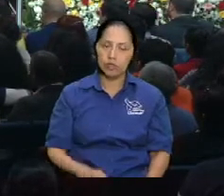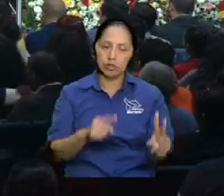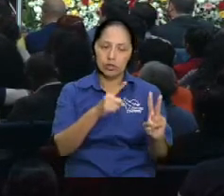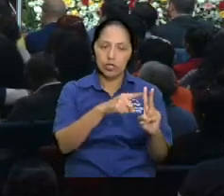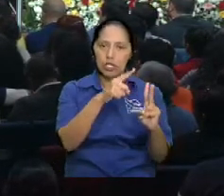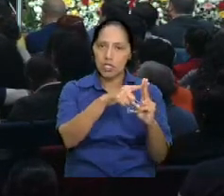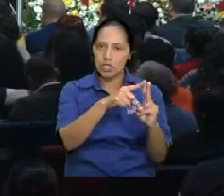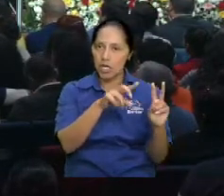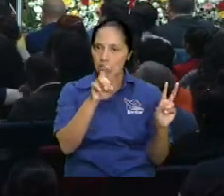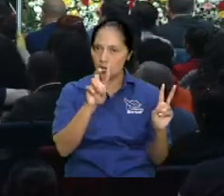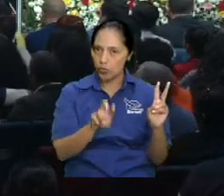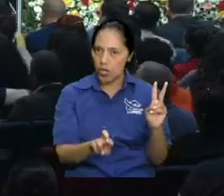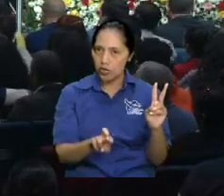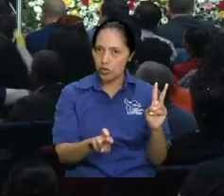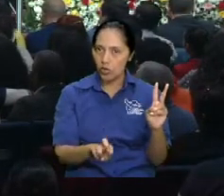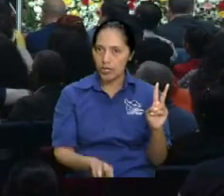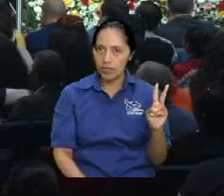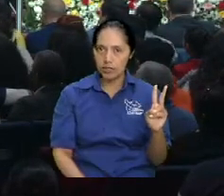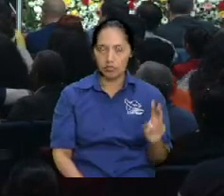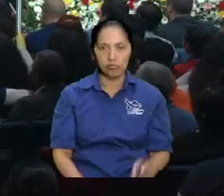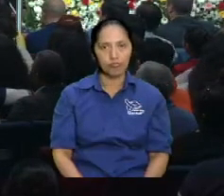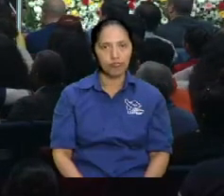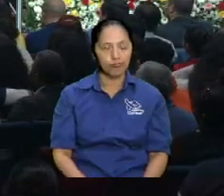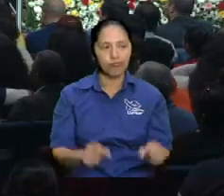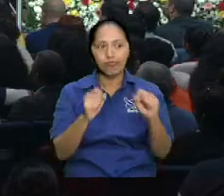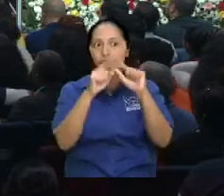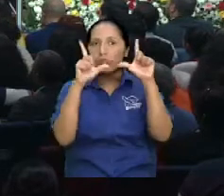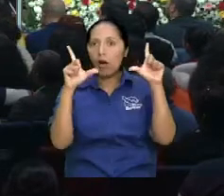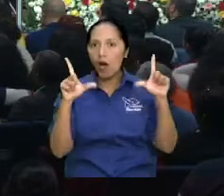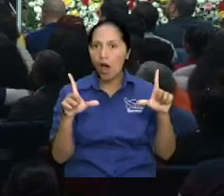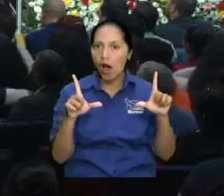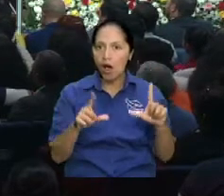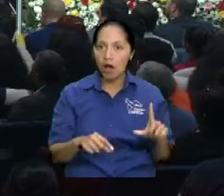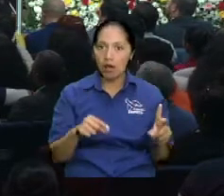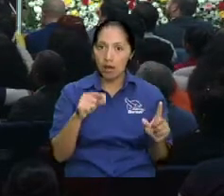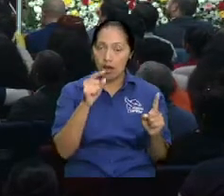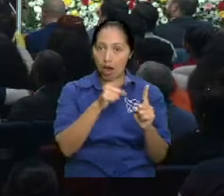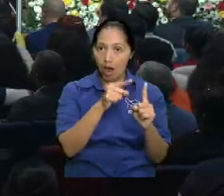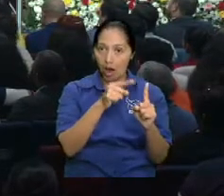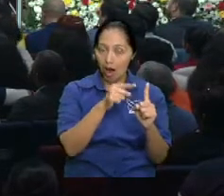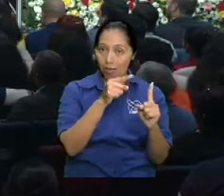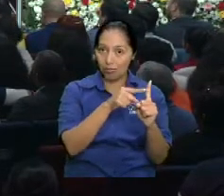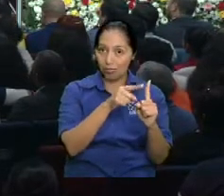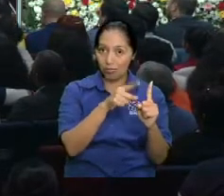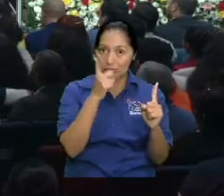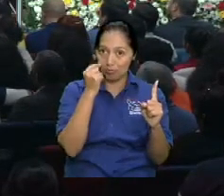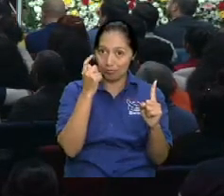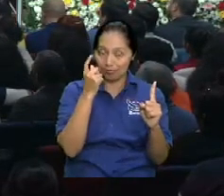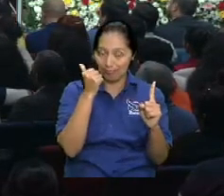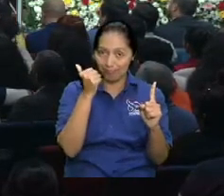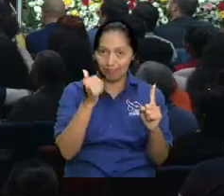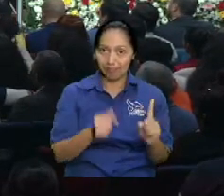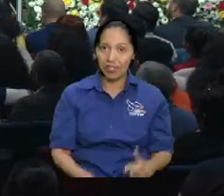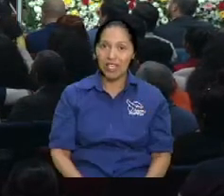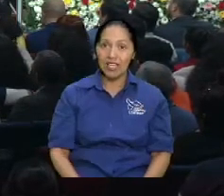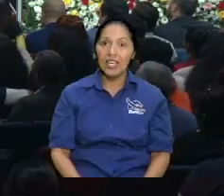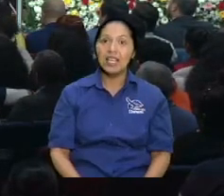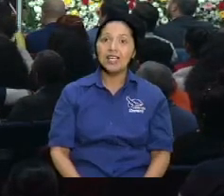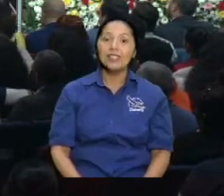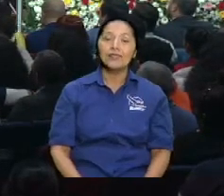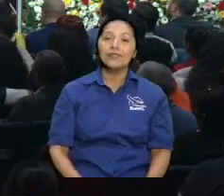qué bárbaros estos. Uno de ellos en el aeropuerto se encontró una bolsa con bastante dinero.